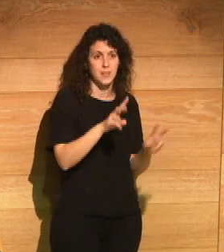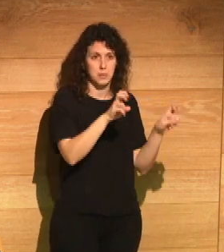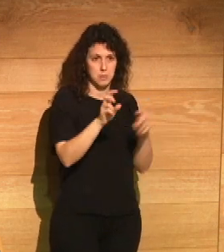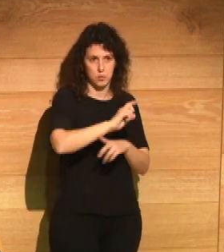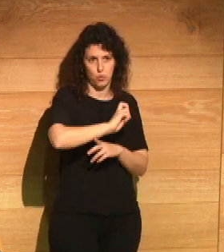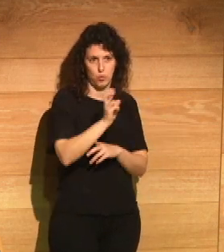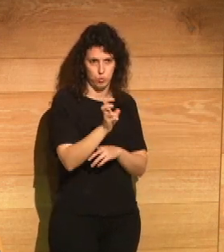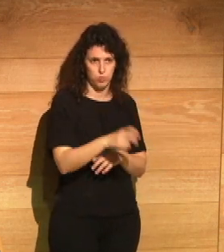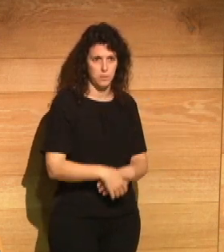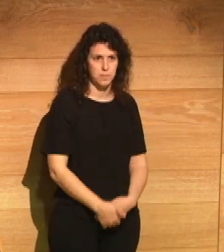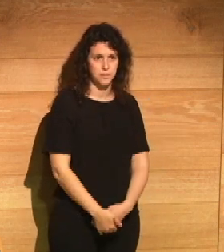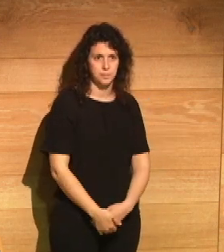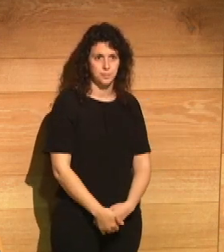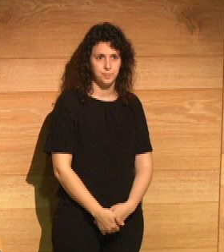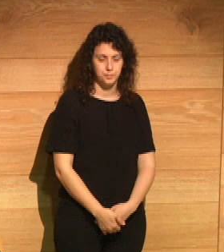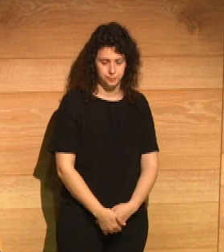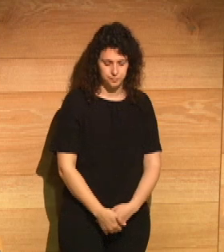cosas.